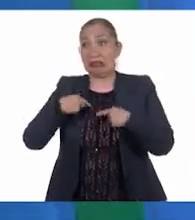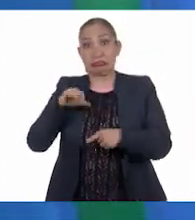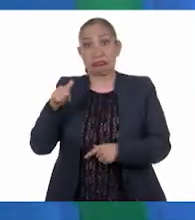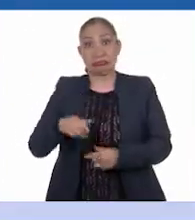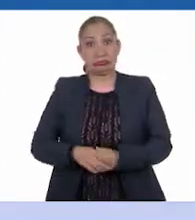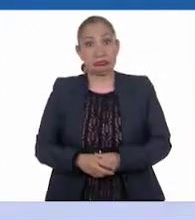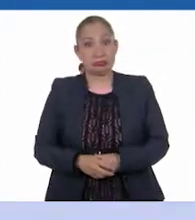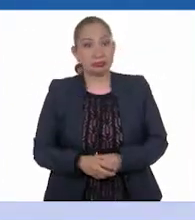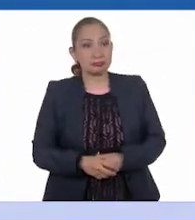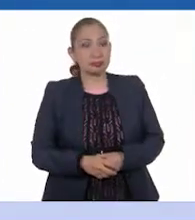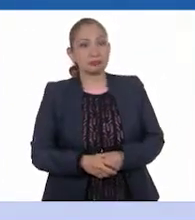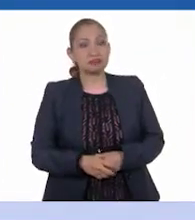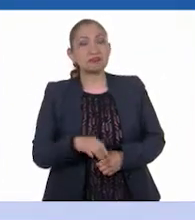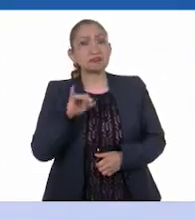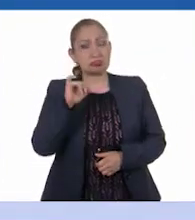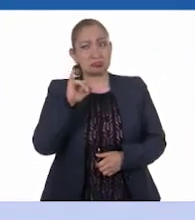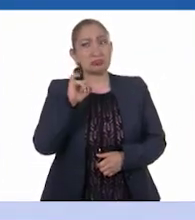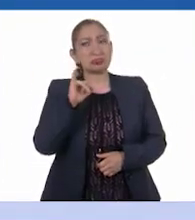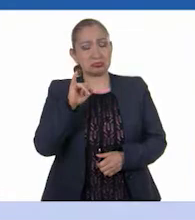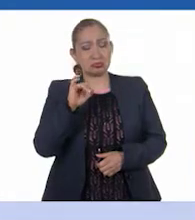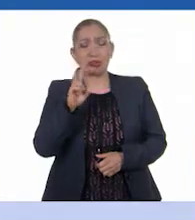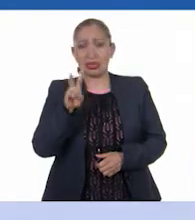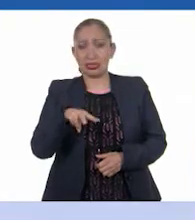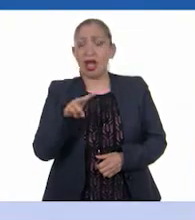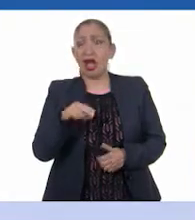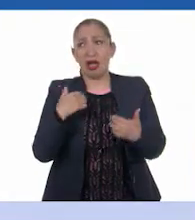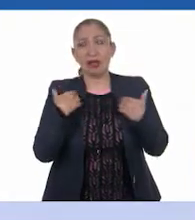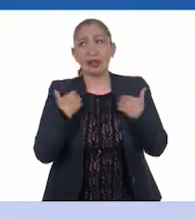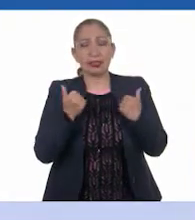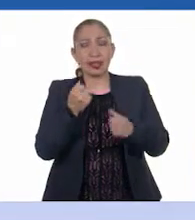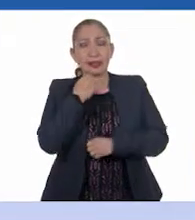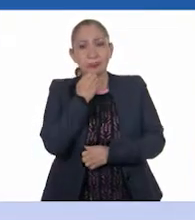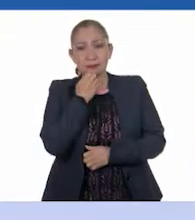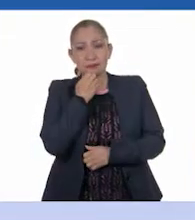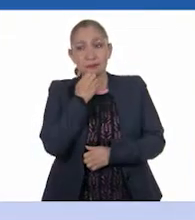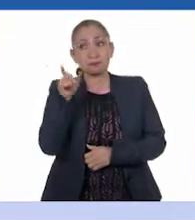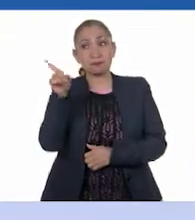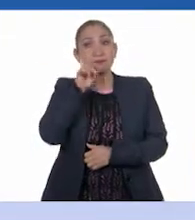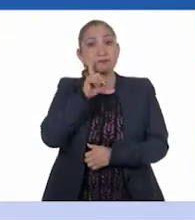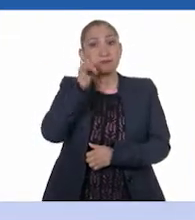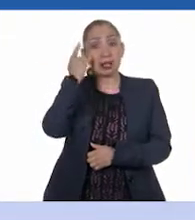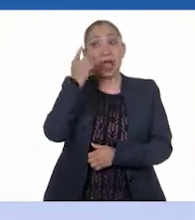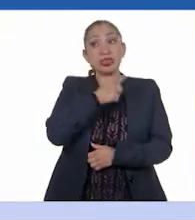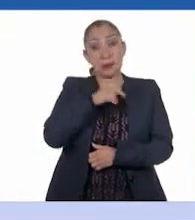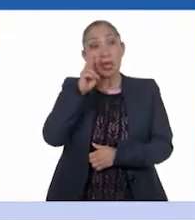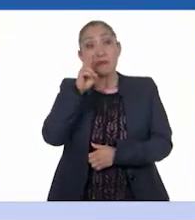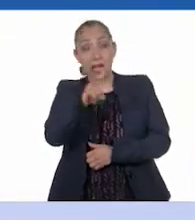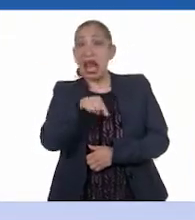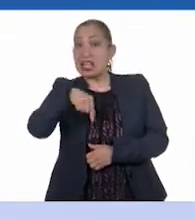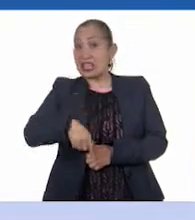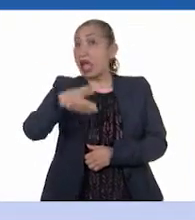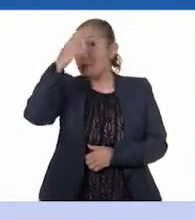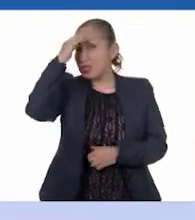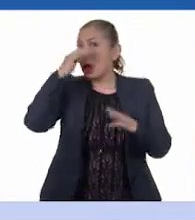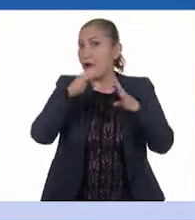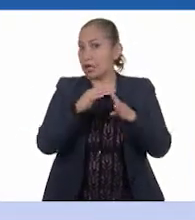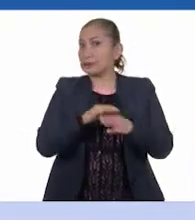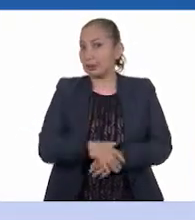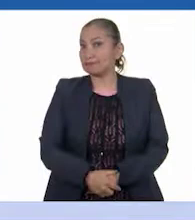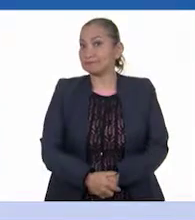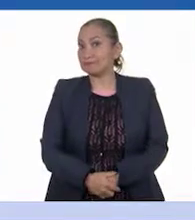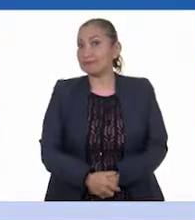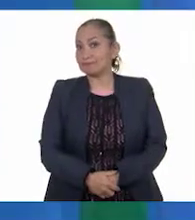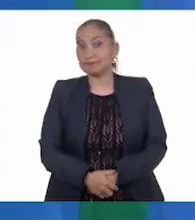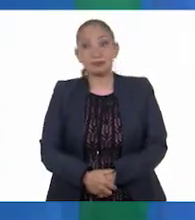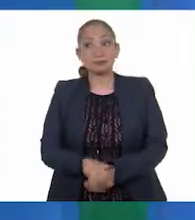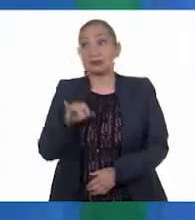demás. Sí, yo entiendo. La pirata debería ver las clases de Aprende en Casa.